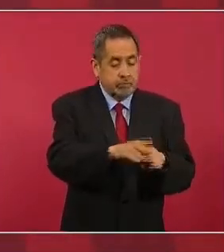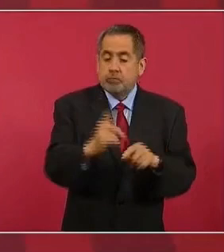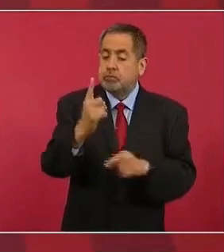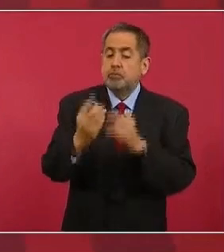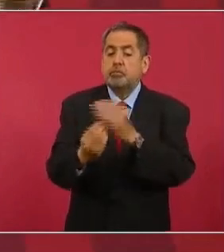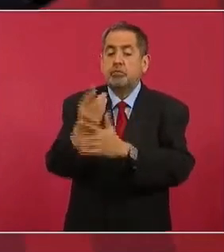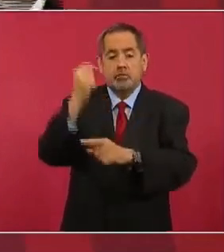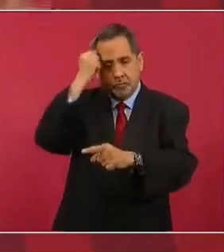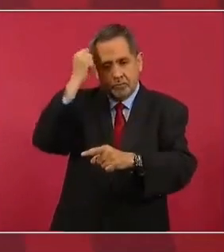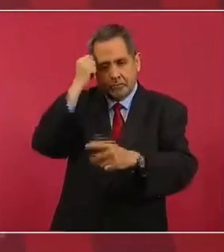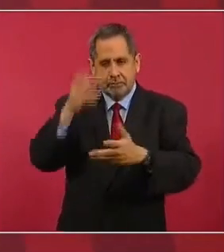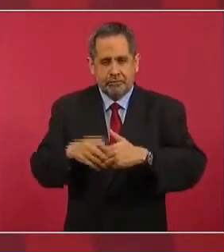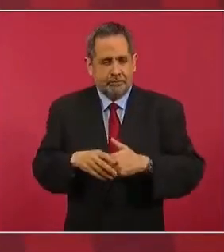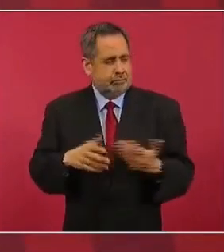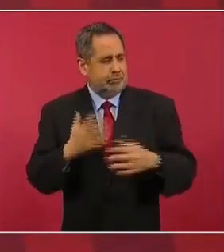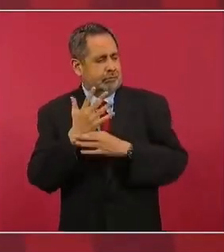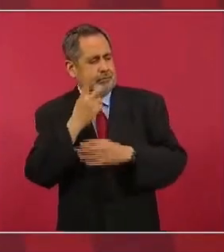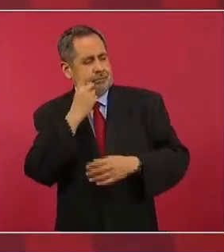Mitre,